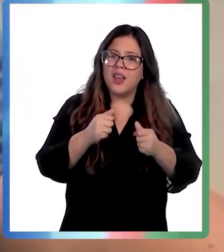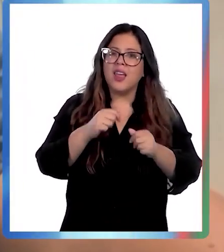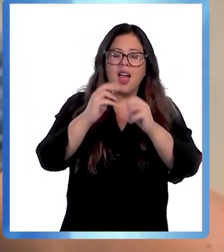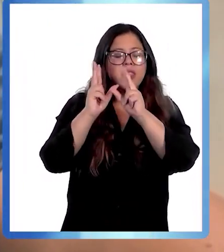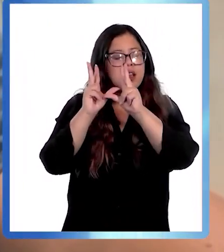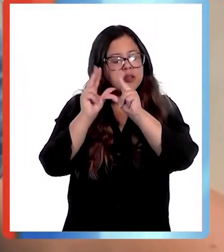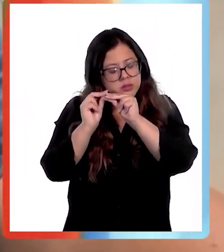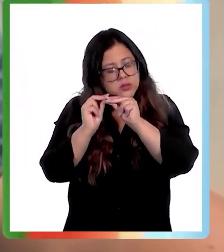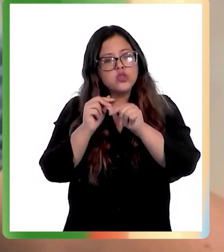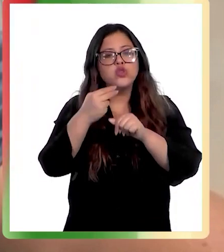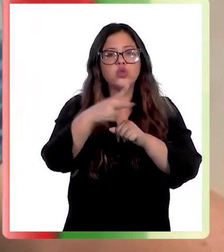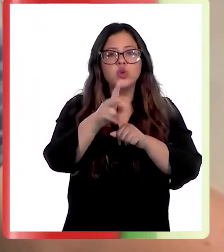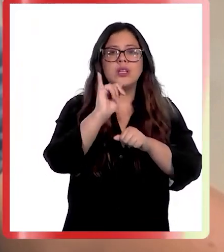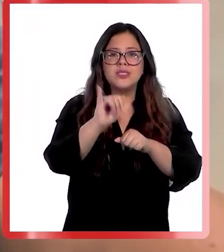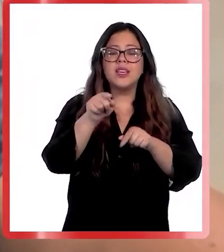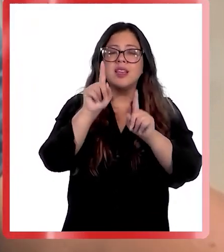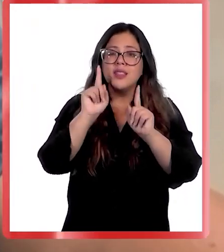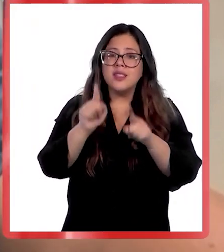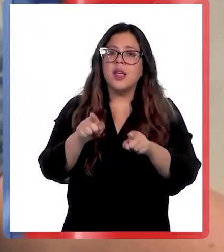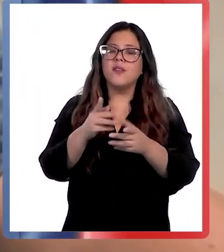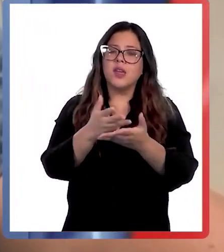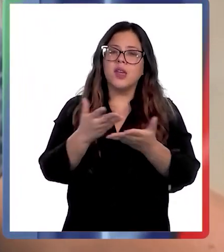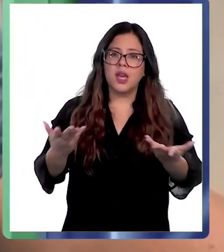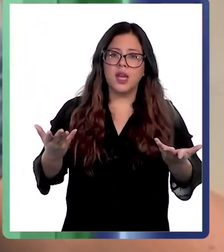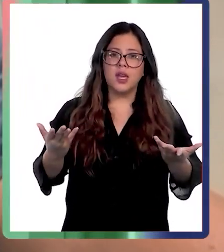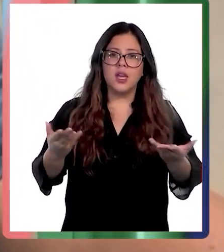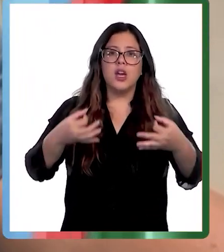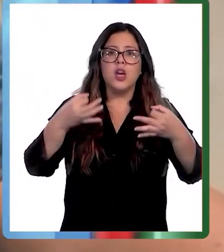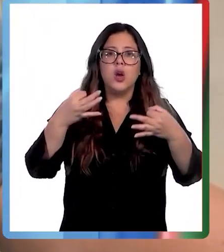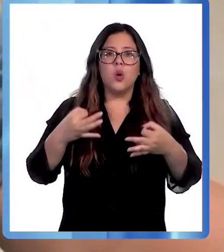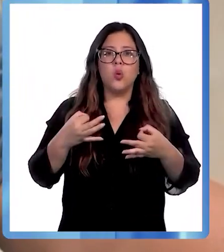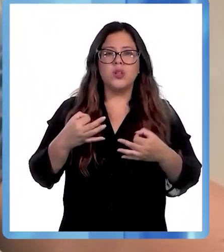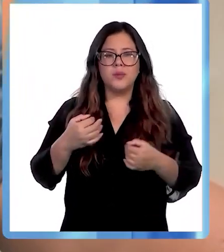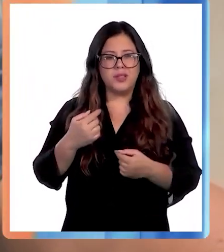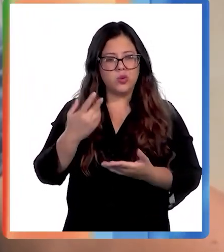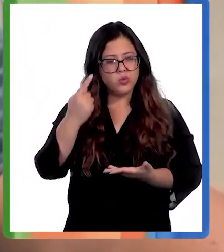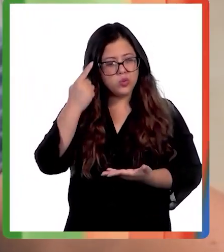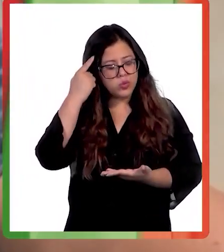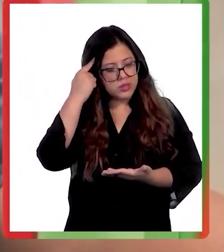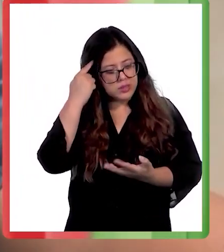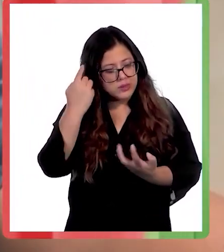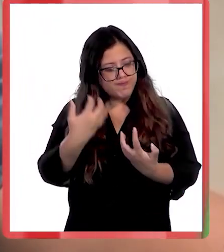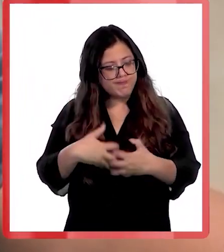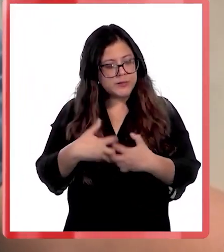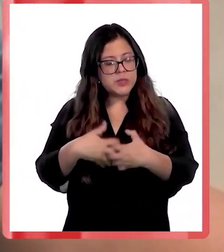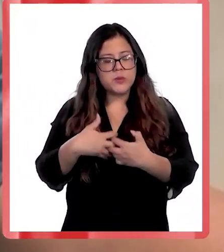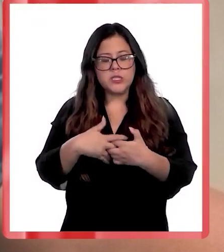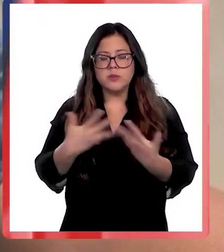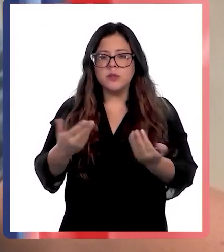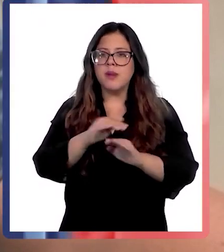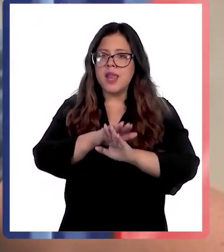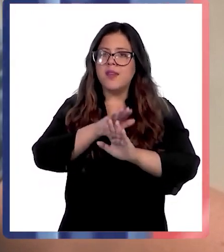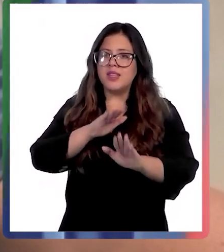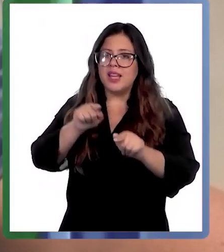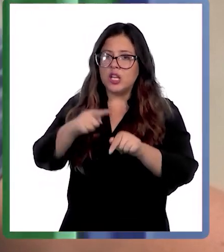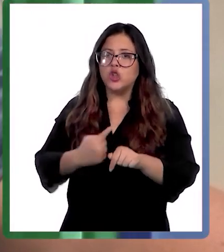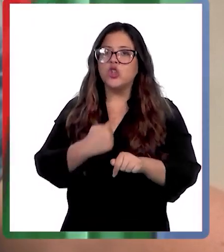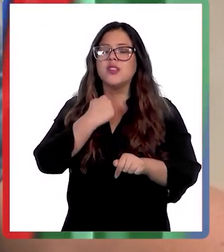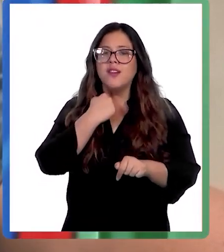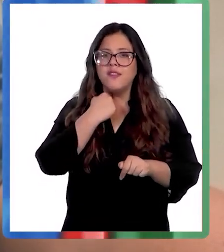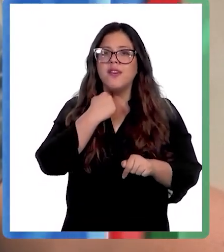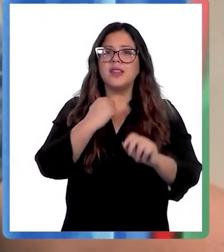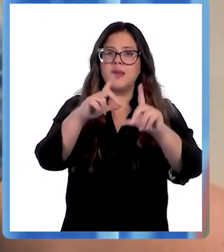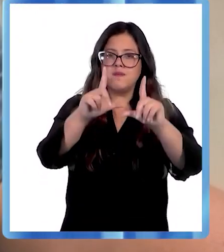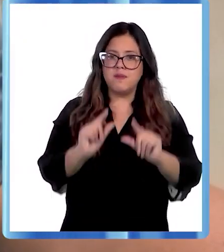sueño, pues algo que tienes que de todas maneras tomar riendas en el asunto. Tienes que tratar de evitar que esto nos afecte lo